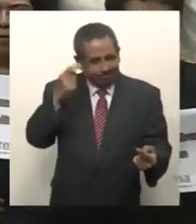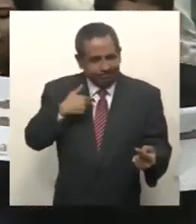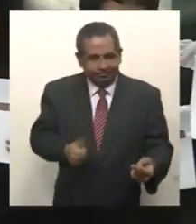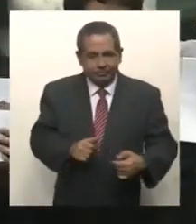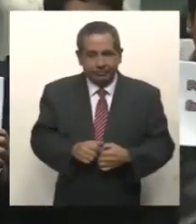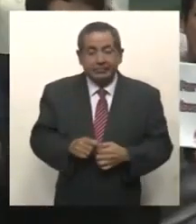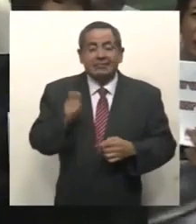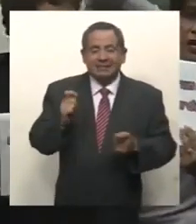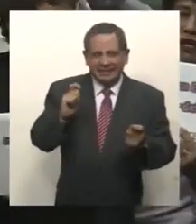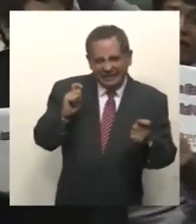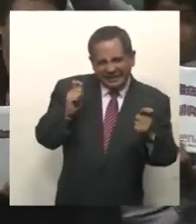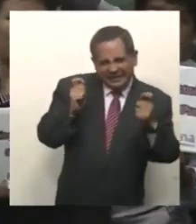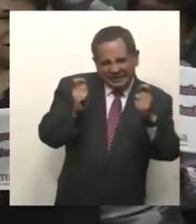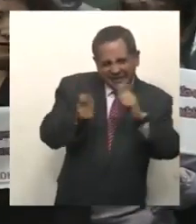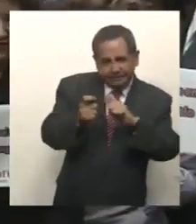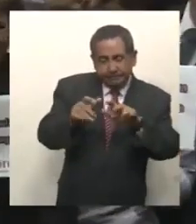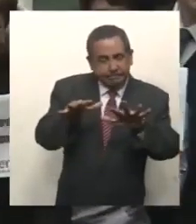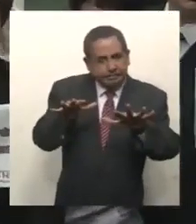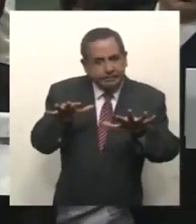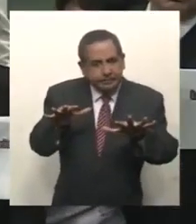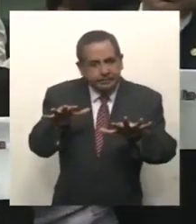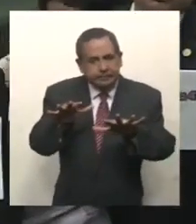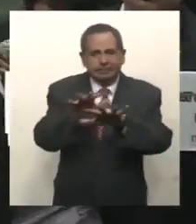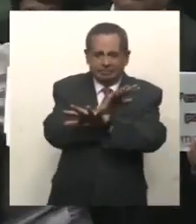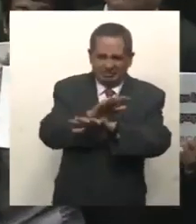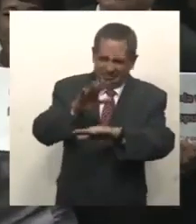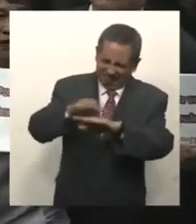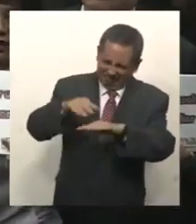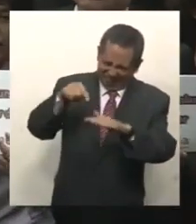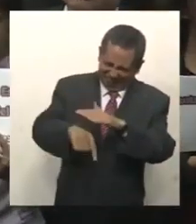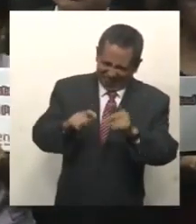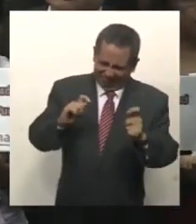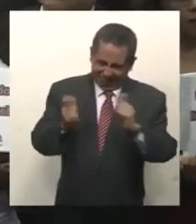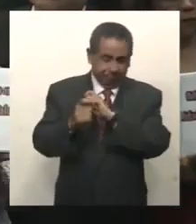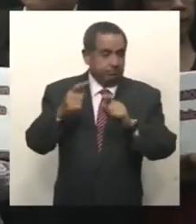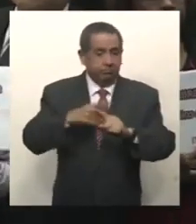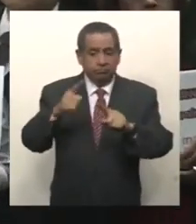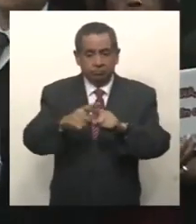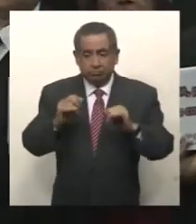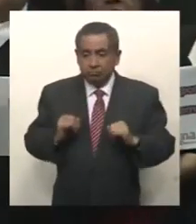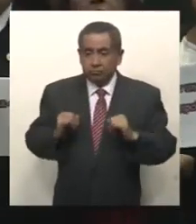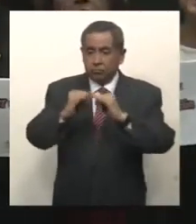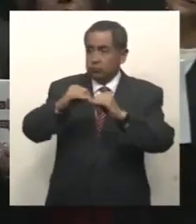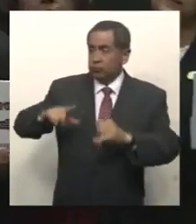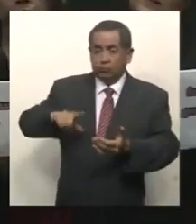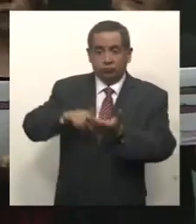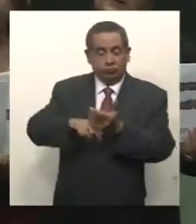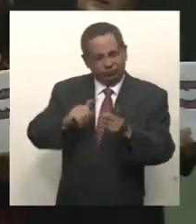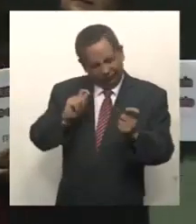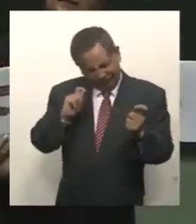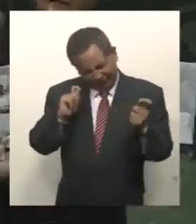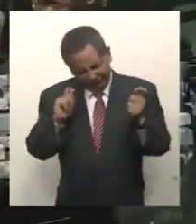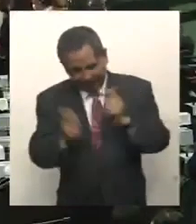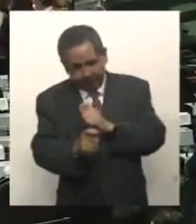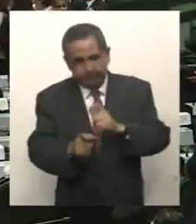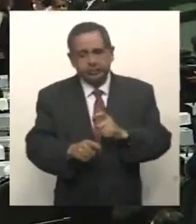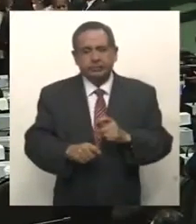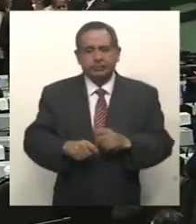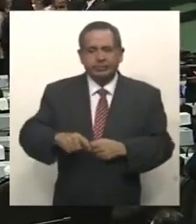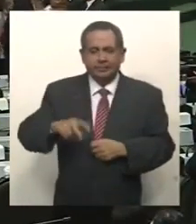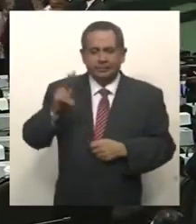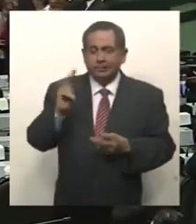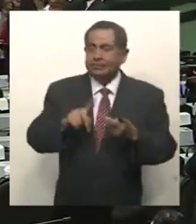La transformación profunda de las instituciones públicas y un cambio